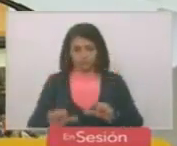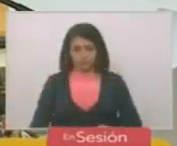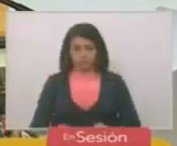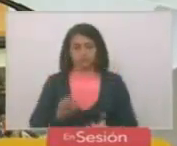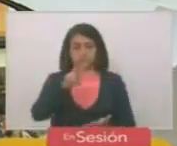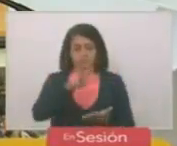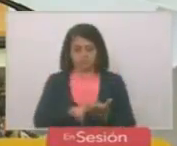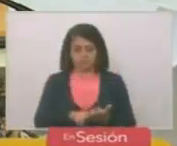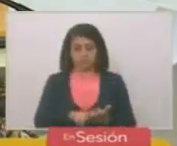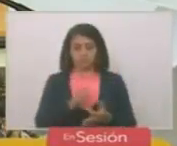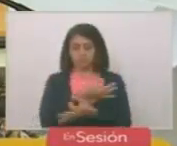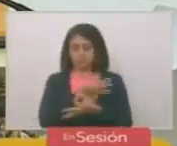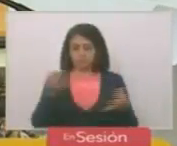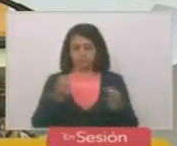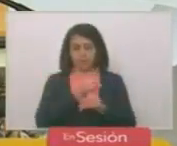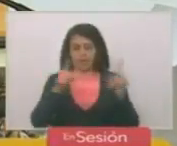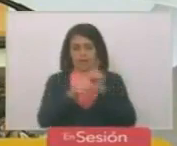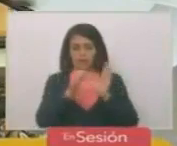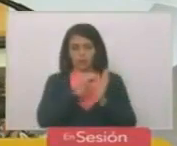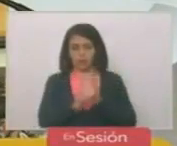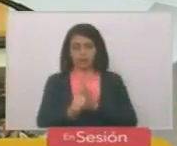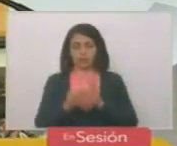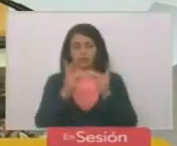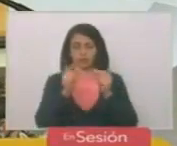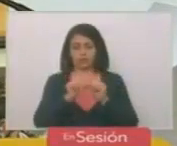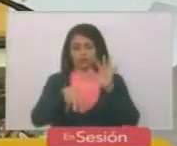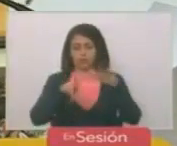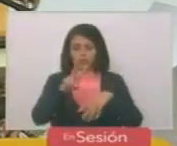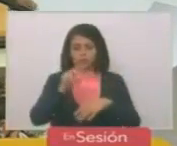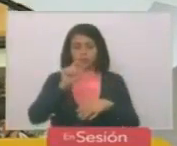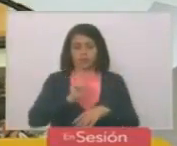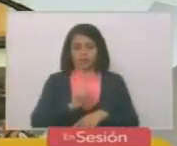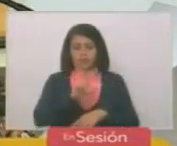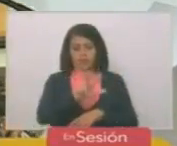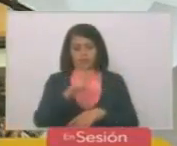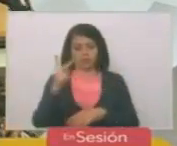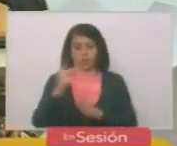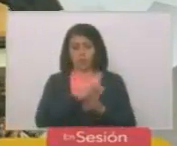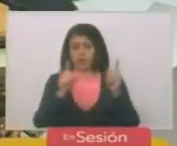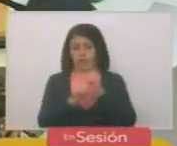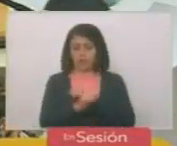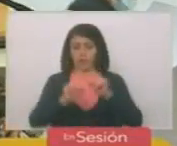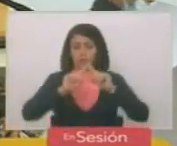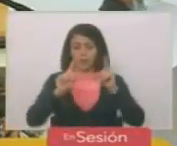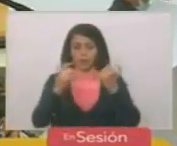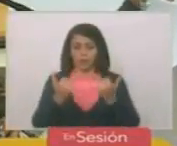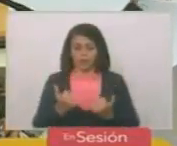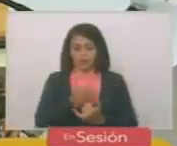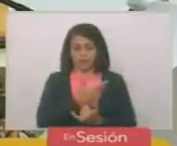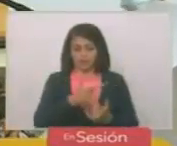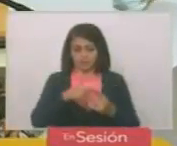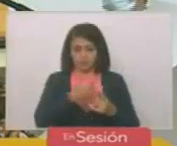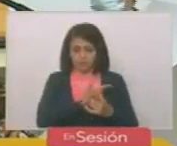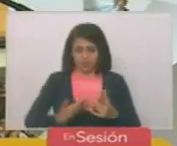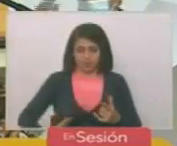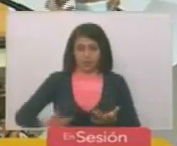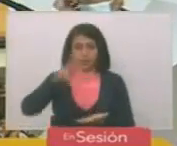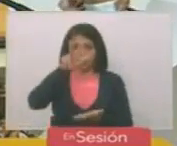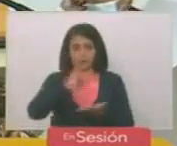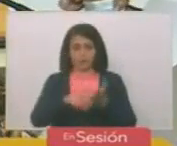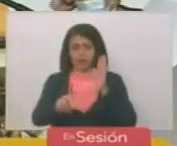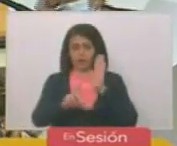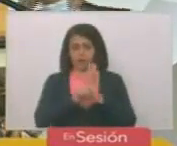previa modificación de los artículos número 12 y 32. En consecuencia, el presidente declaró sancionada la